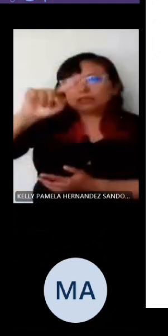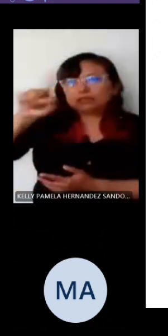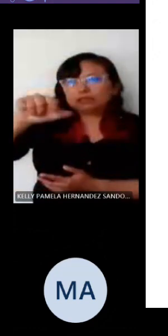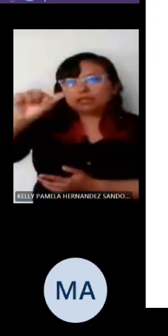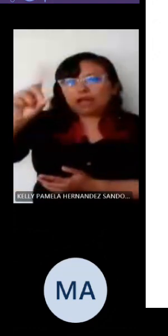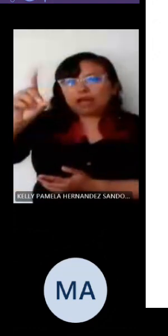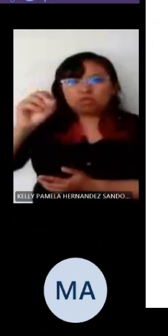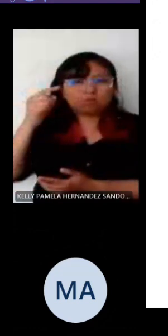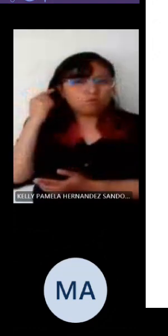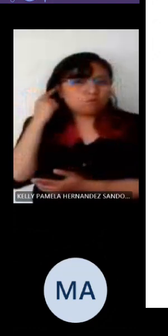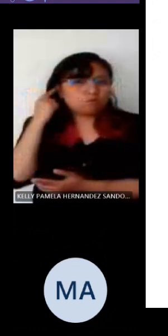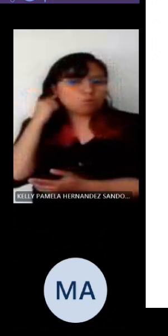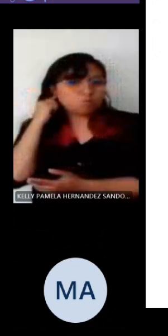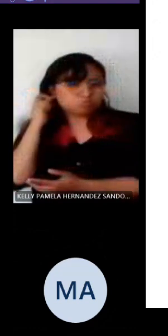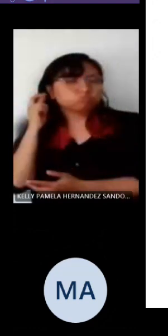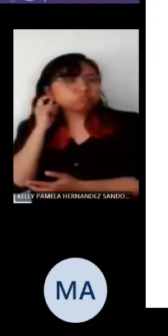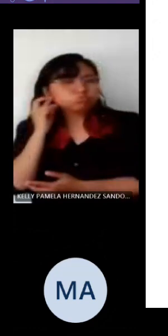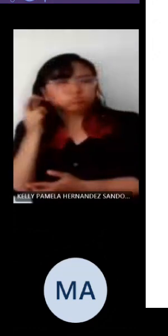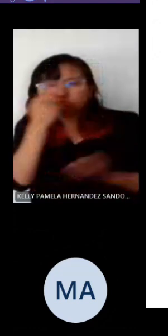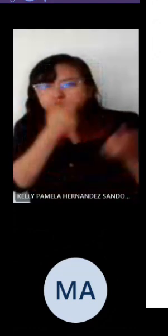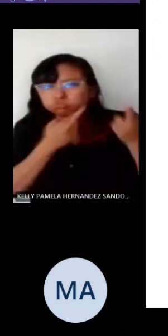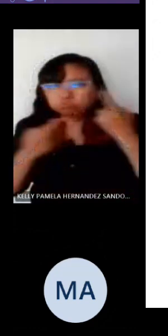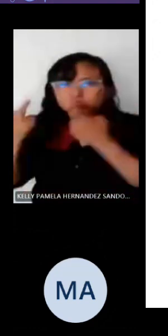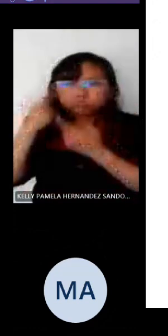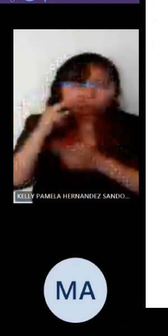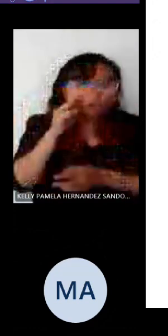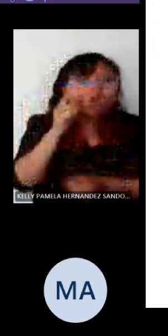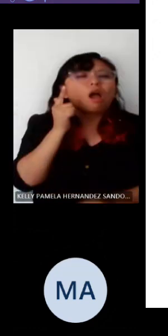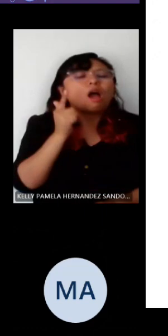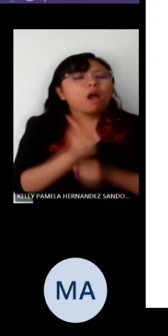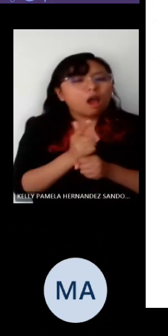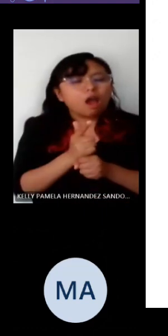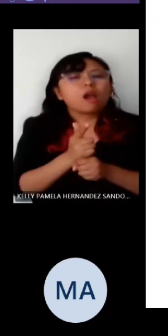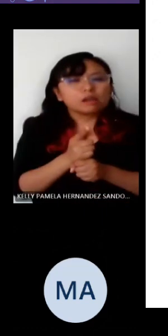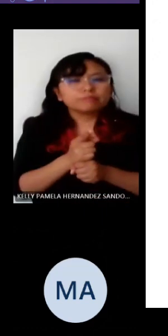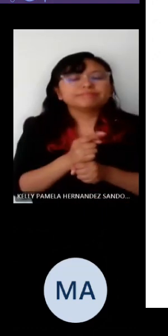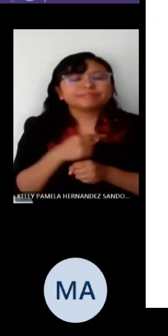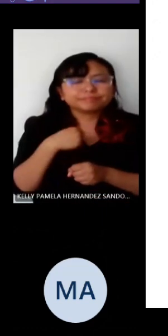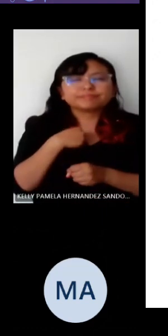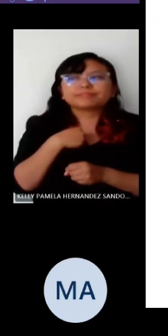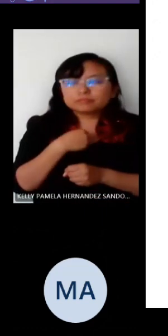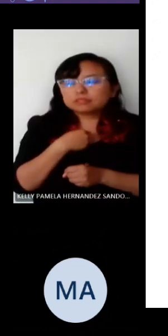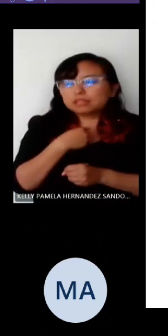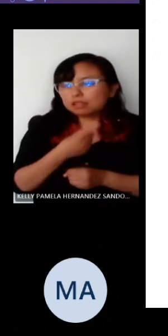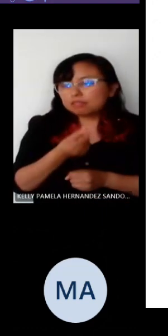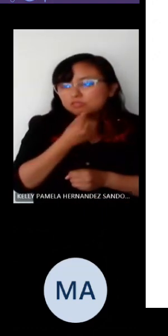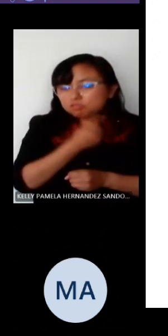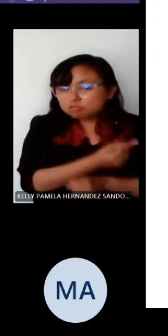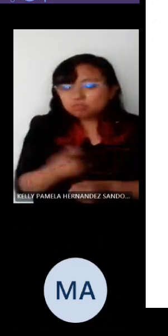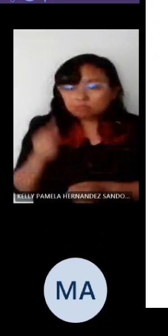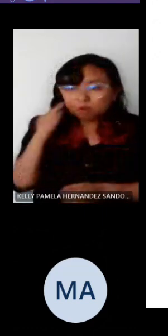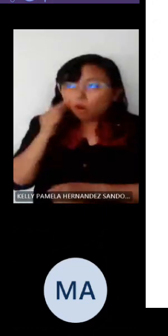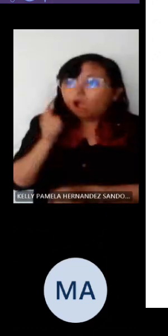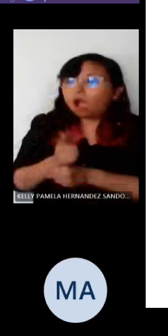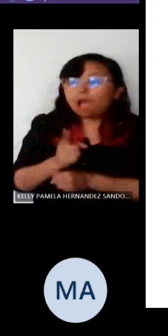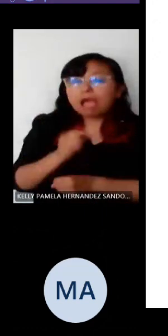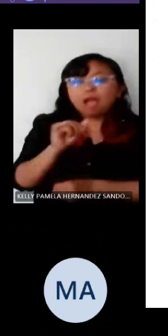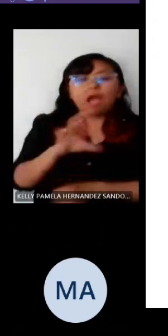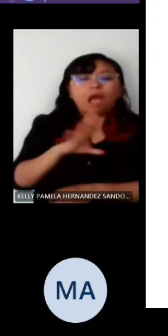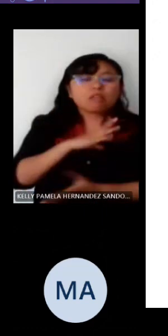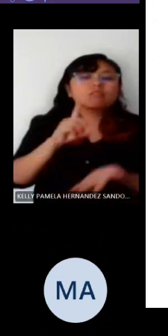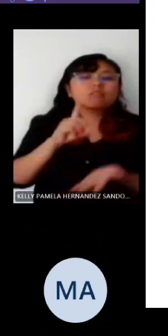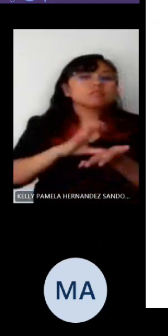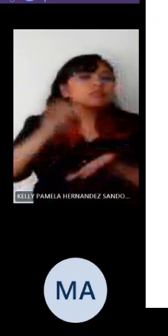auditivo. A partir de eso, pues los niños están llegando en un momento en donde se pueden diagnosticar de manera muy temprana. Y